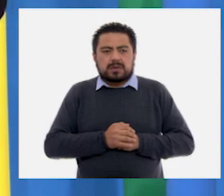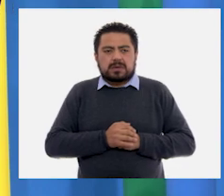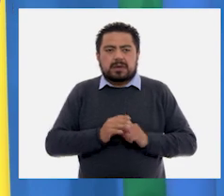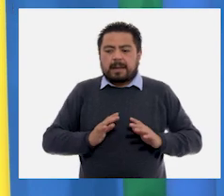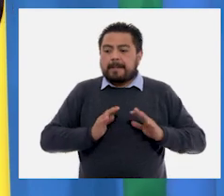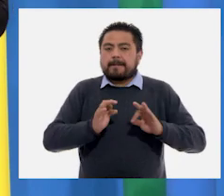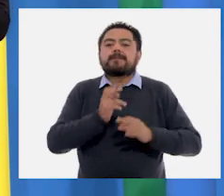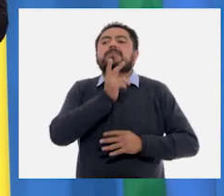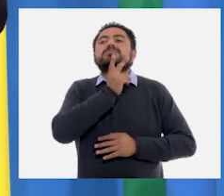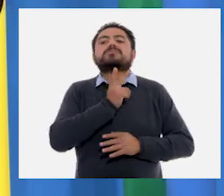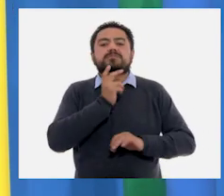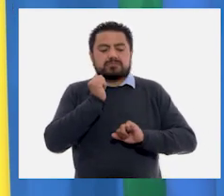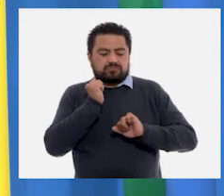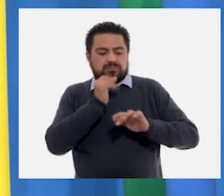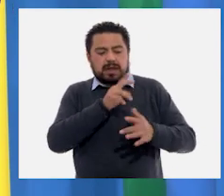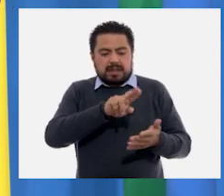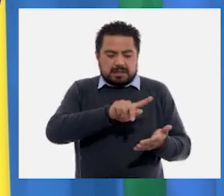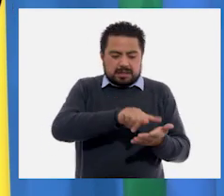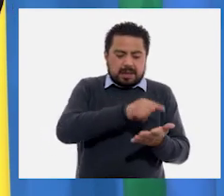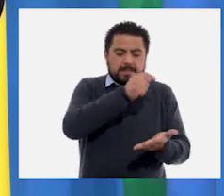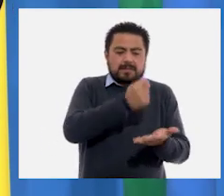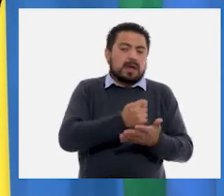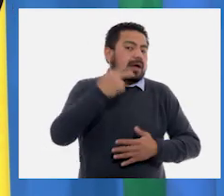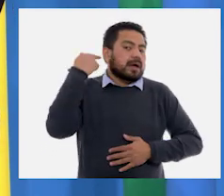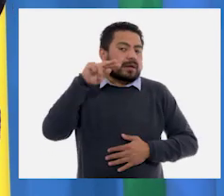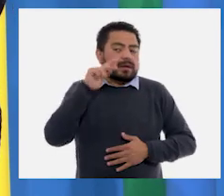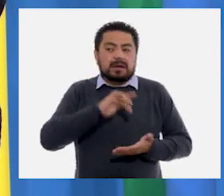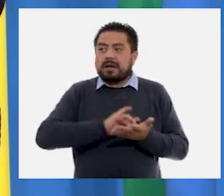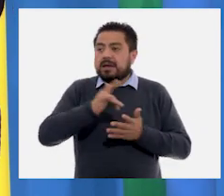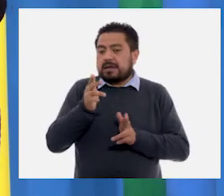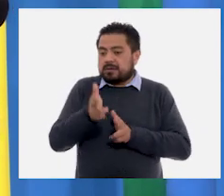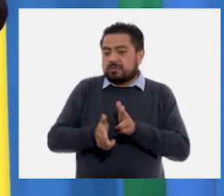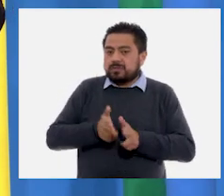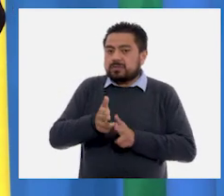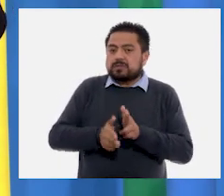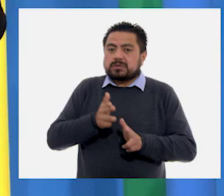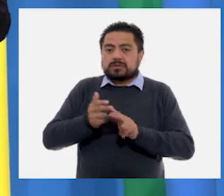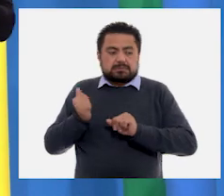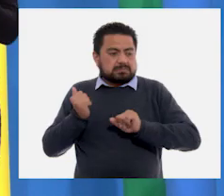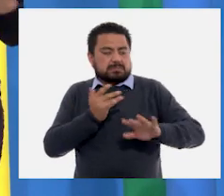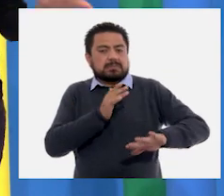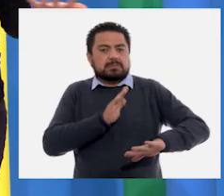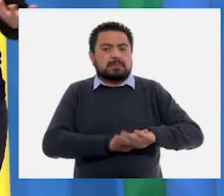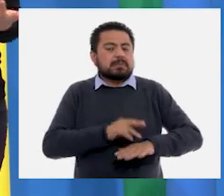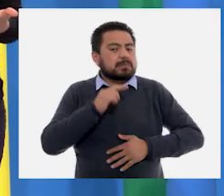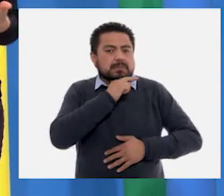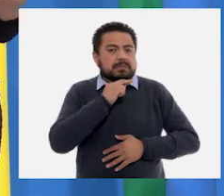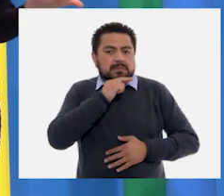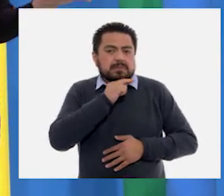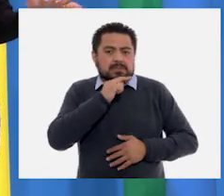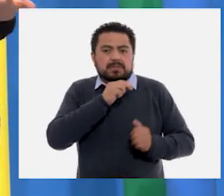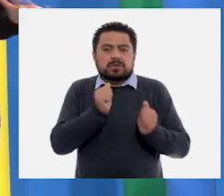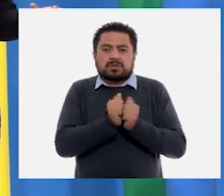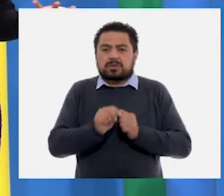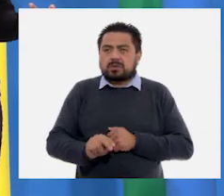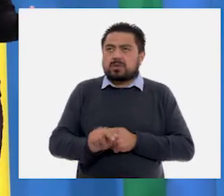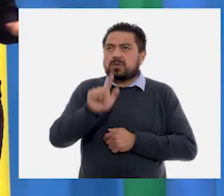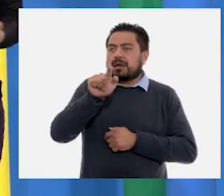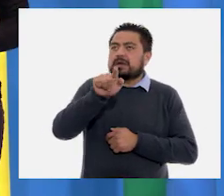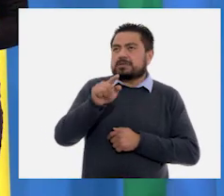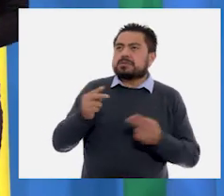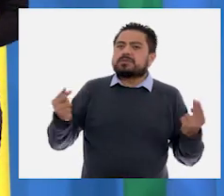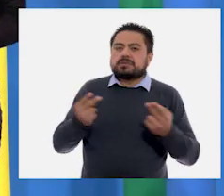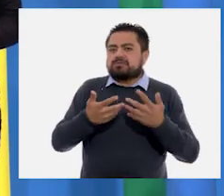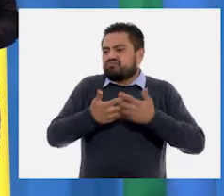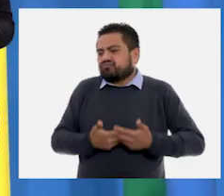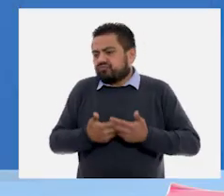derivados del petróleo que se extraía en Tamaulipas y en Veracruz, gracias al ferrocarril, llegaban en poco tiempo a las fundidoras de Nuevo León, donde los